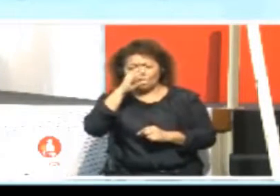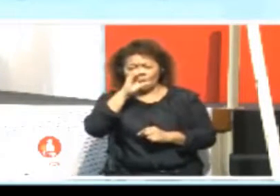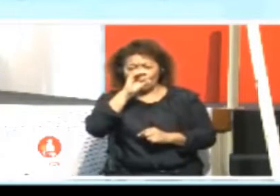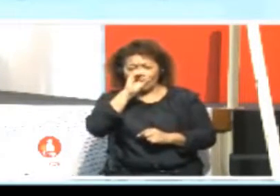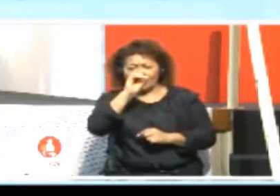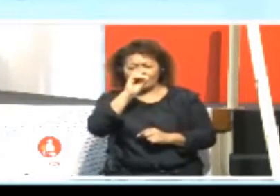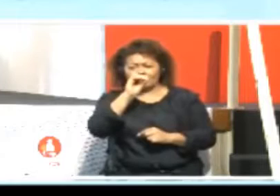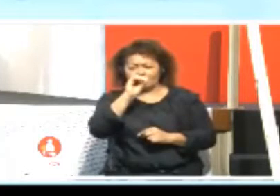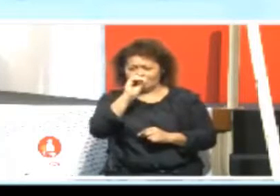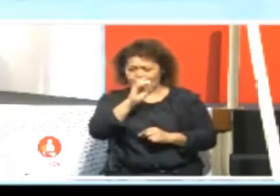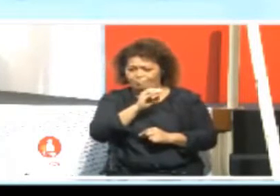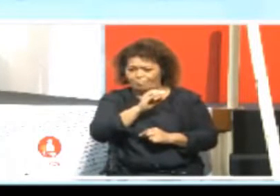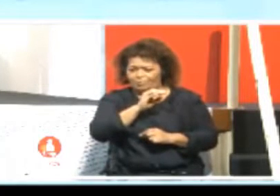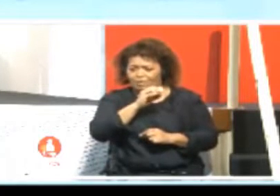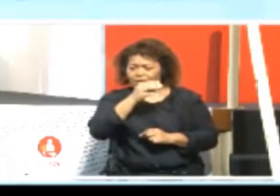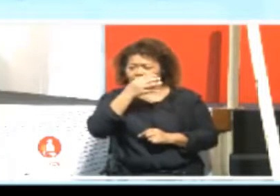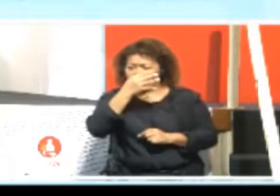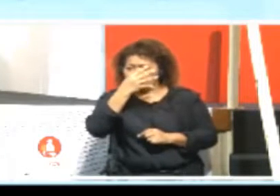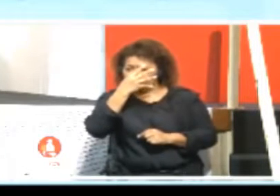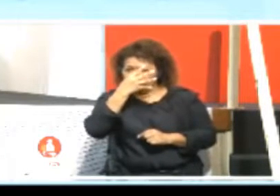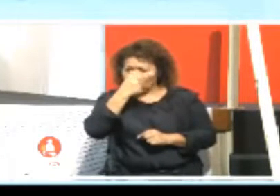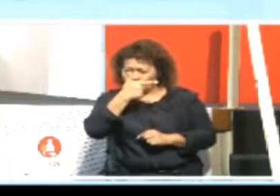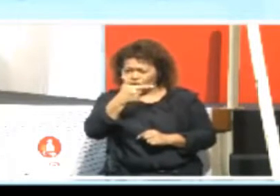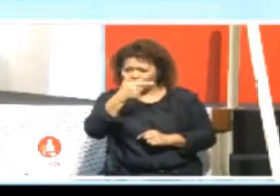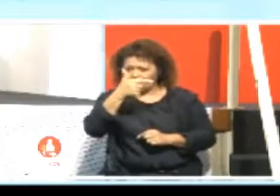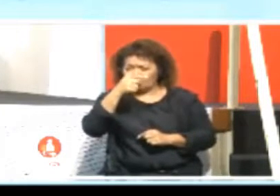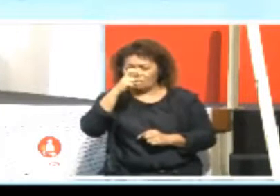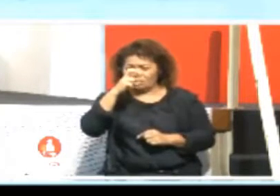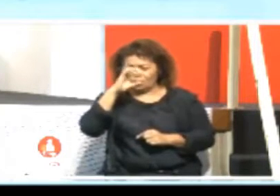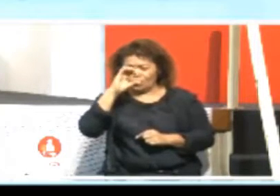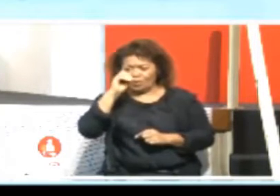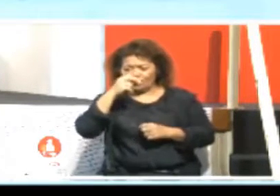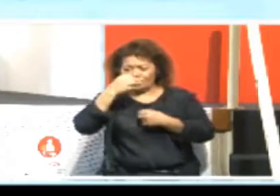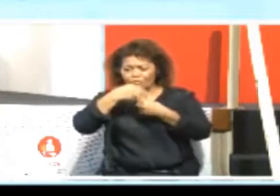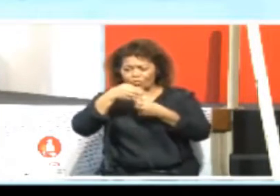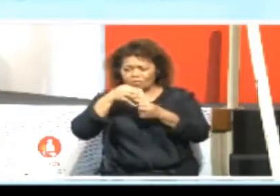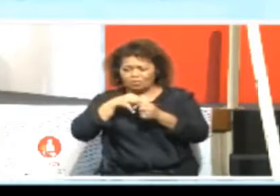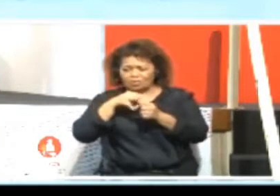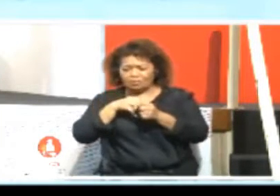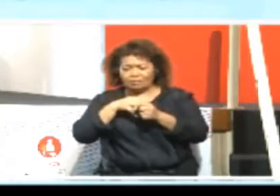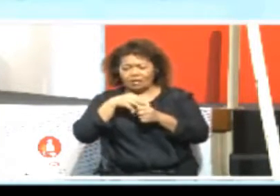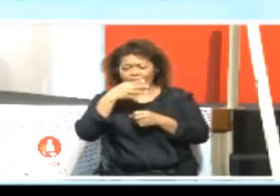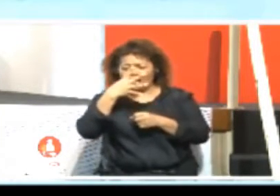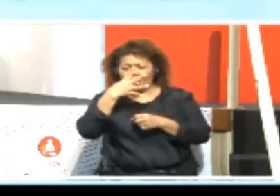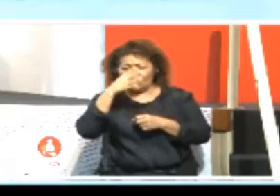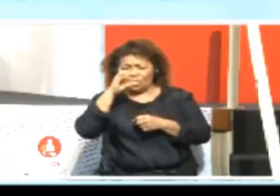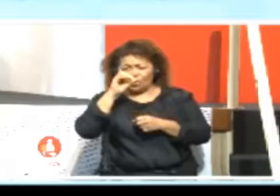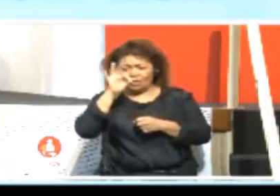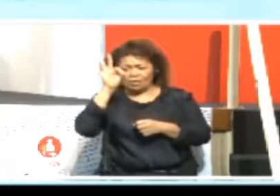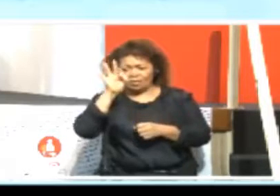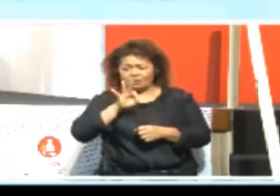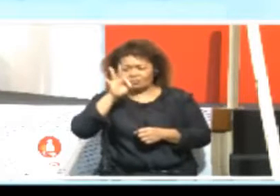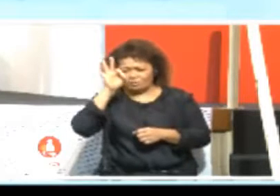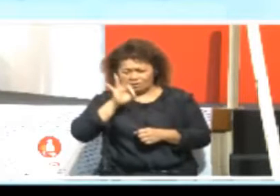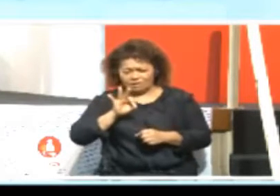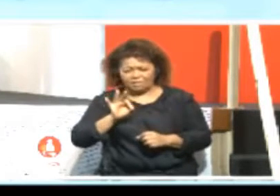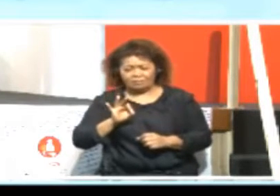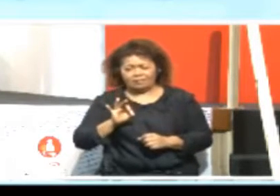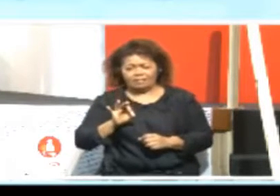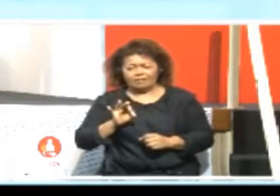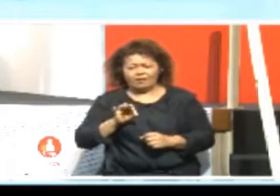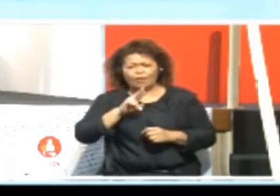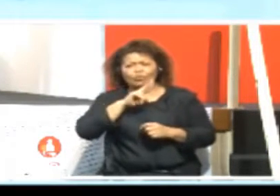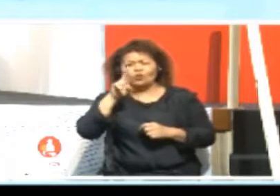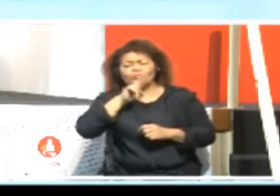Brasil. Y vimos, debía haberle colocado los nombres a los municipios, pero después no quería que criticaran al alcalde de cada municipio. pero hay